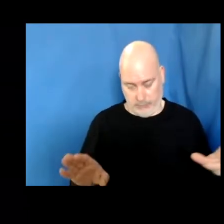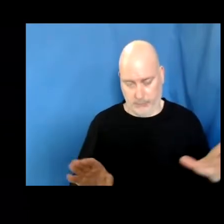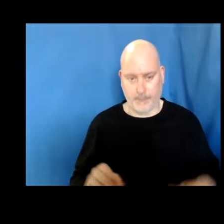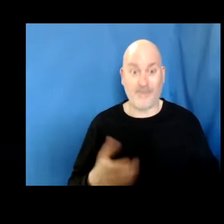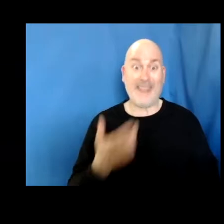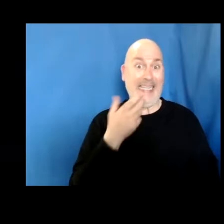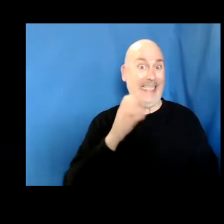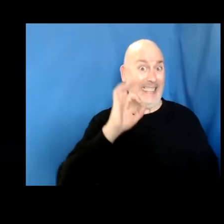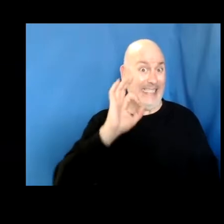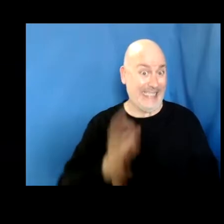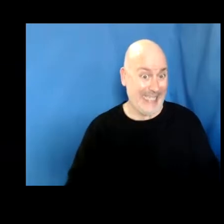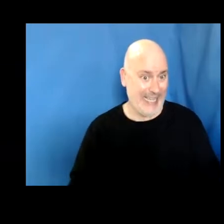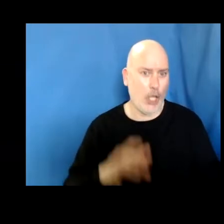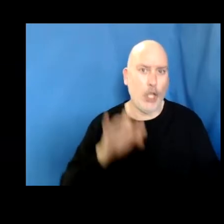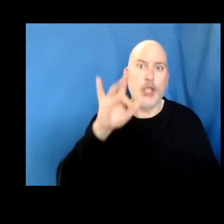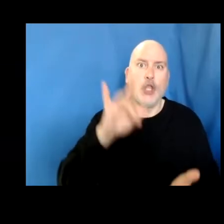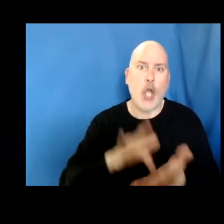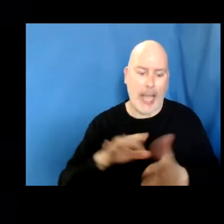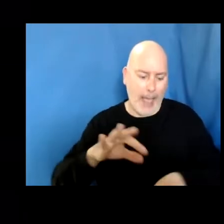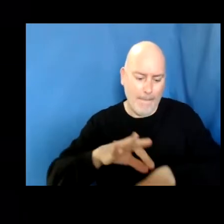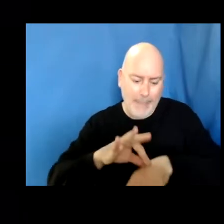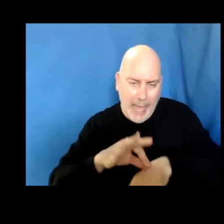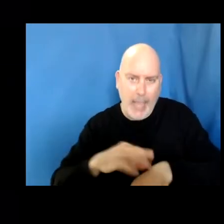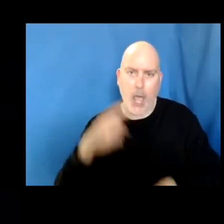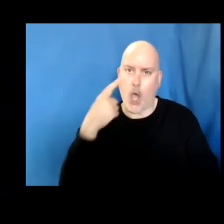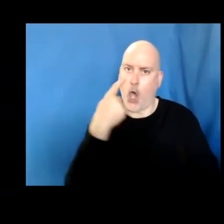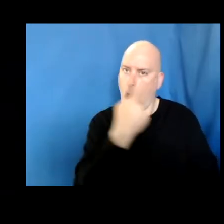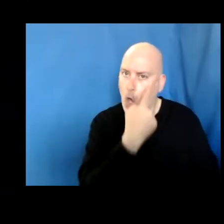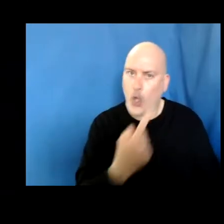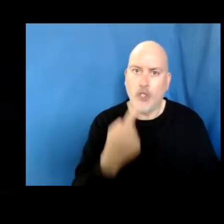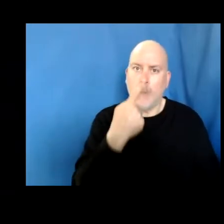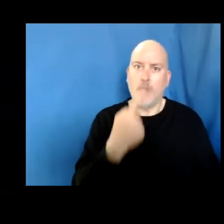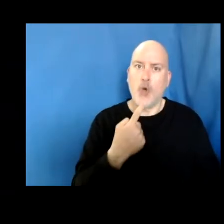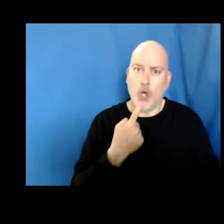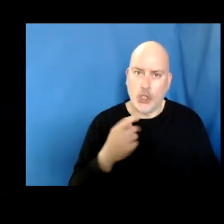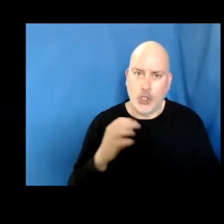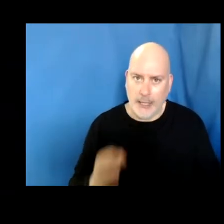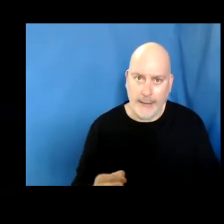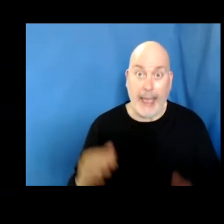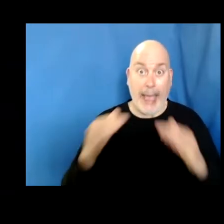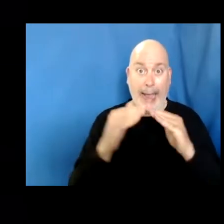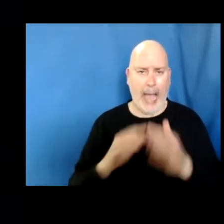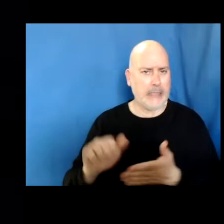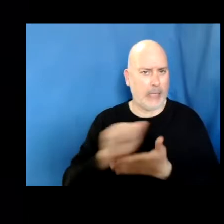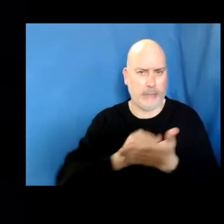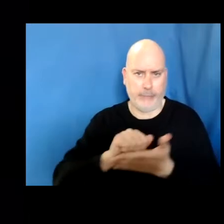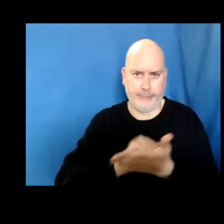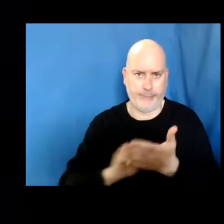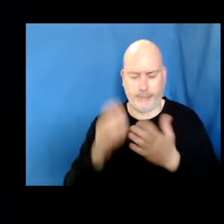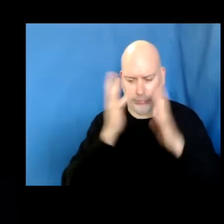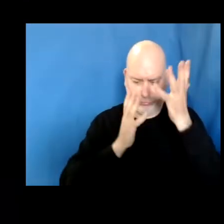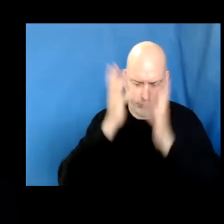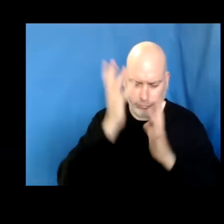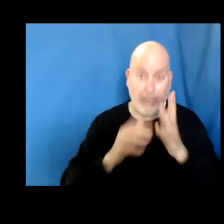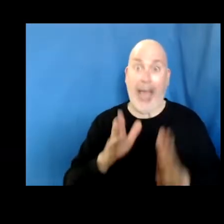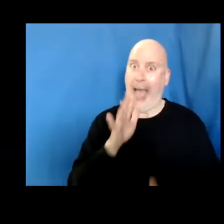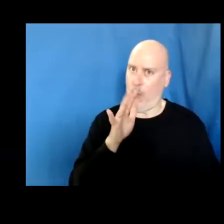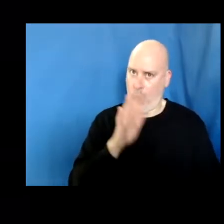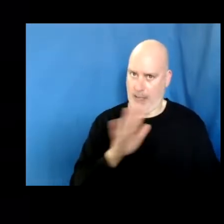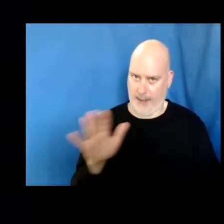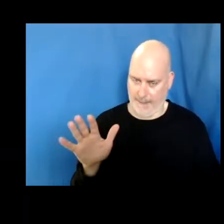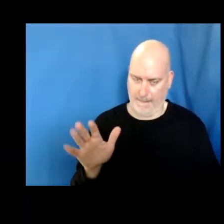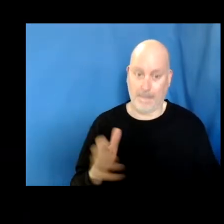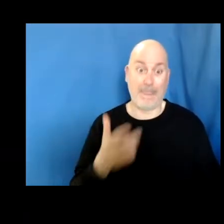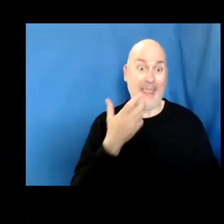habido contacto con la piel, con los ojos o con mucosas, en casa podemos lavar con agua abundante. Si